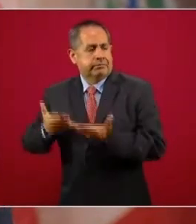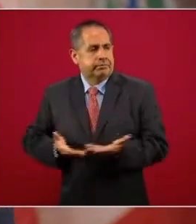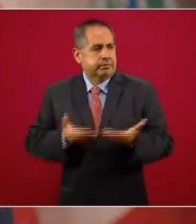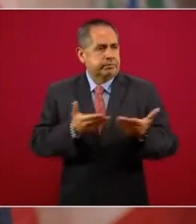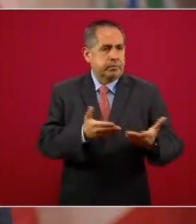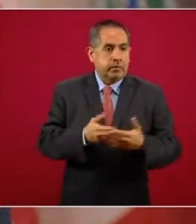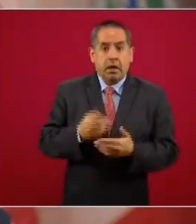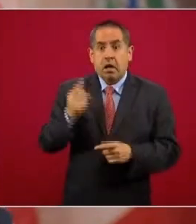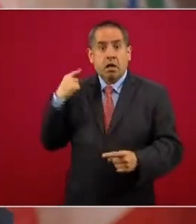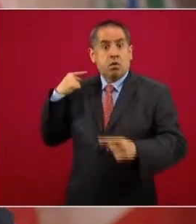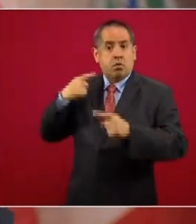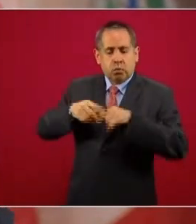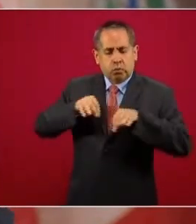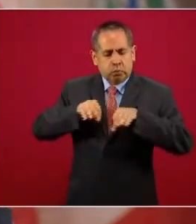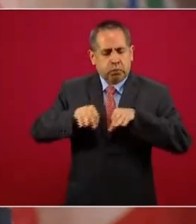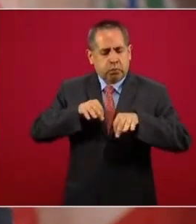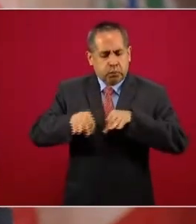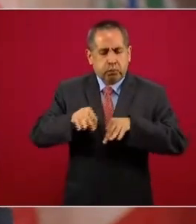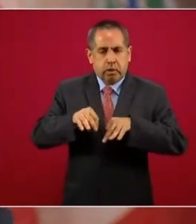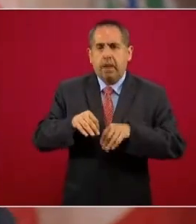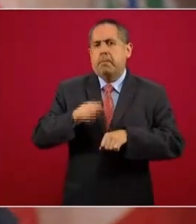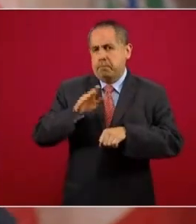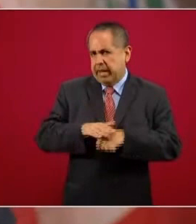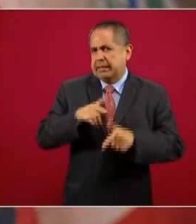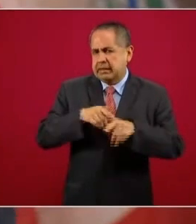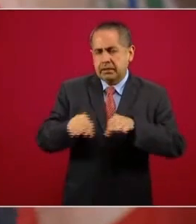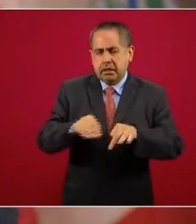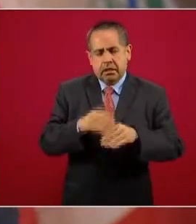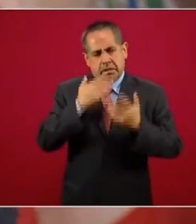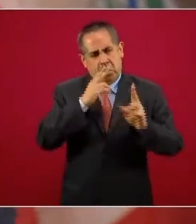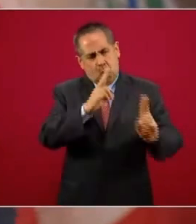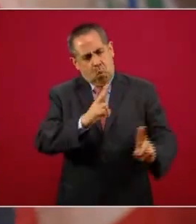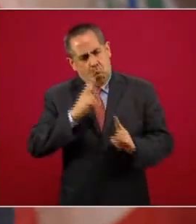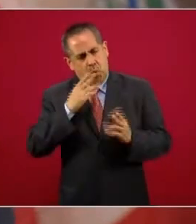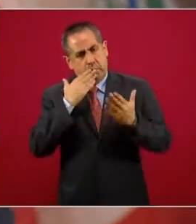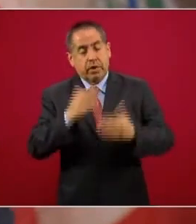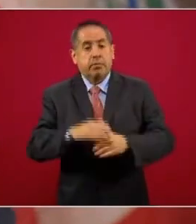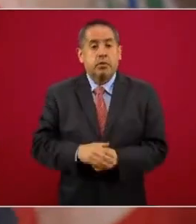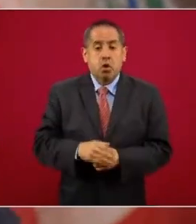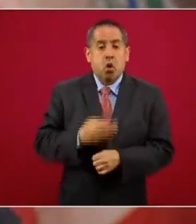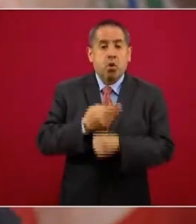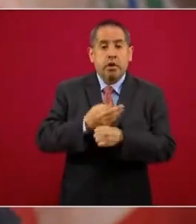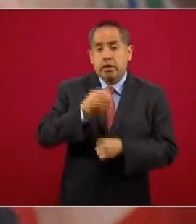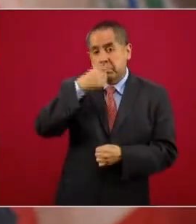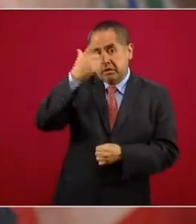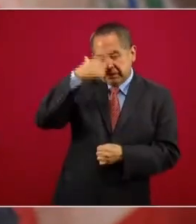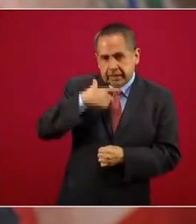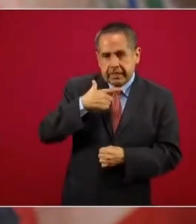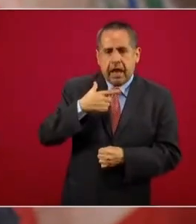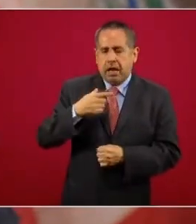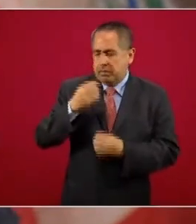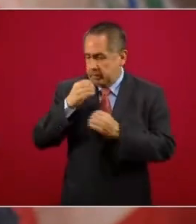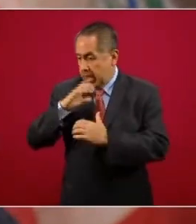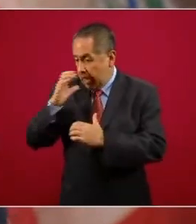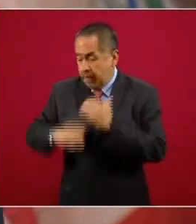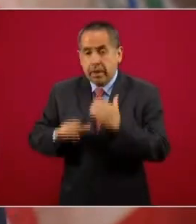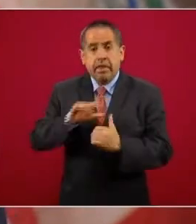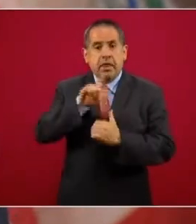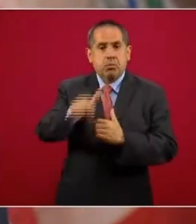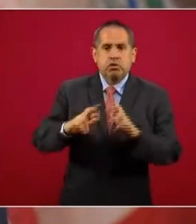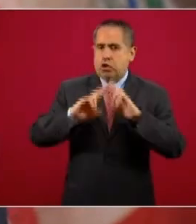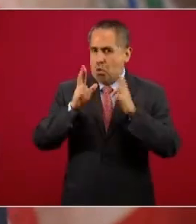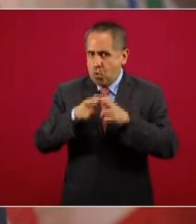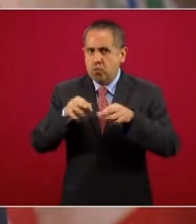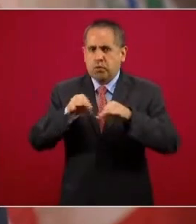un rato no más pero sin honor tenerlos aquí la cena de hoy le sigue a reuniones productivas y concluye una visita